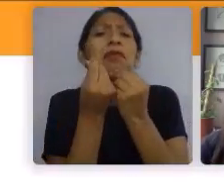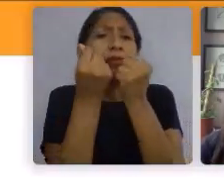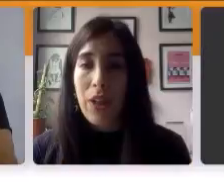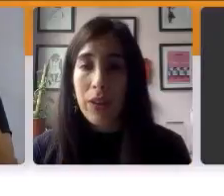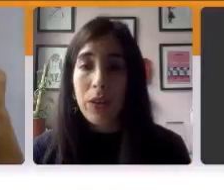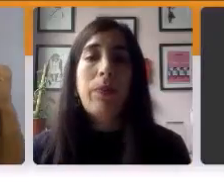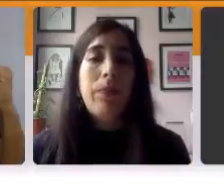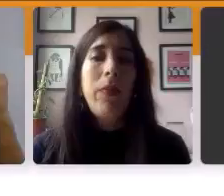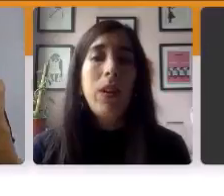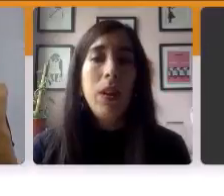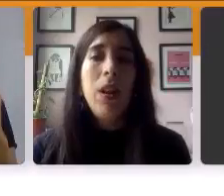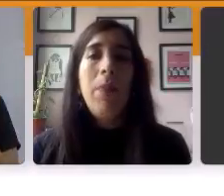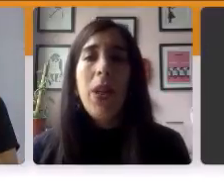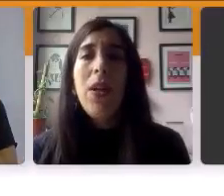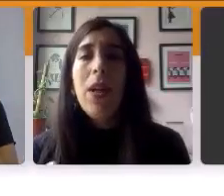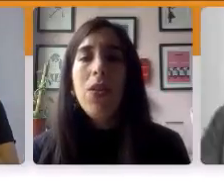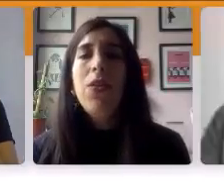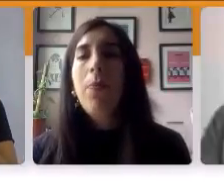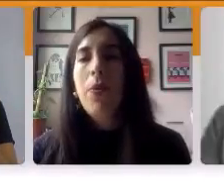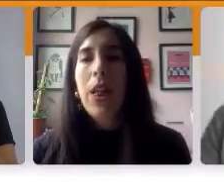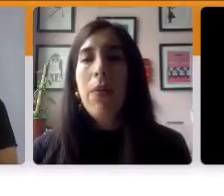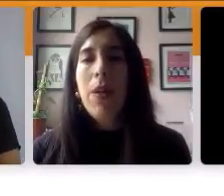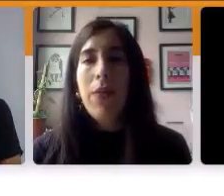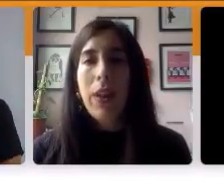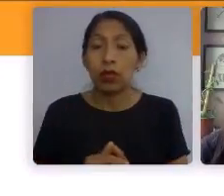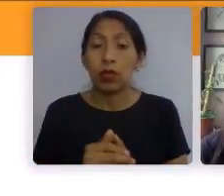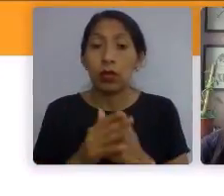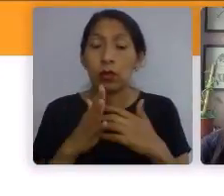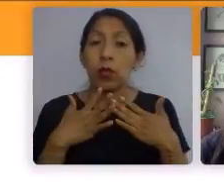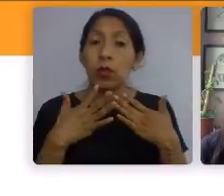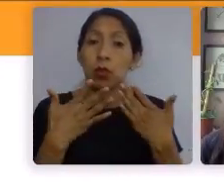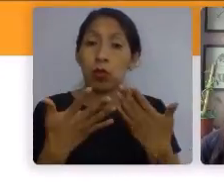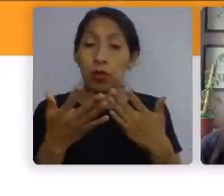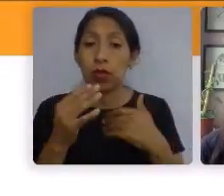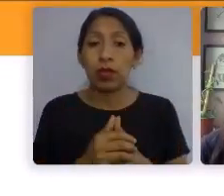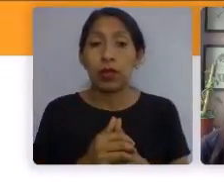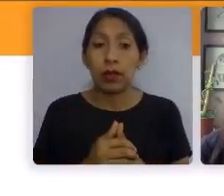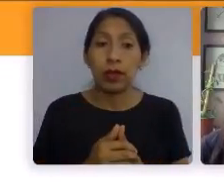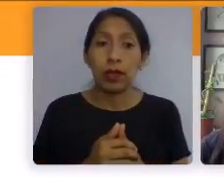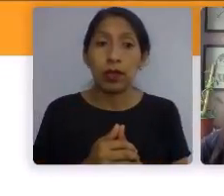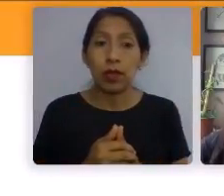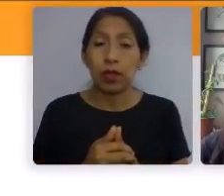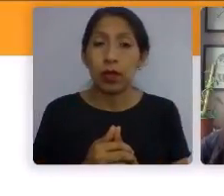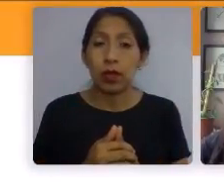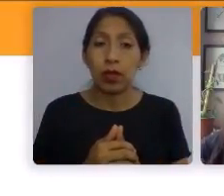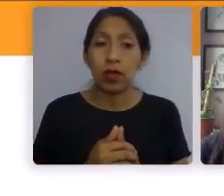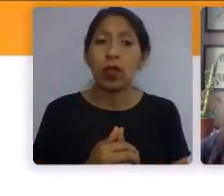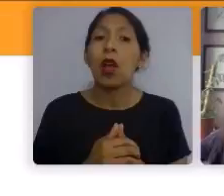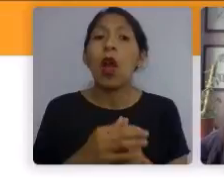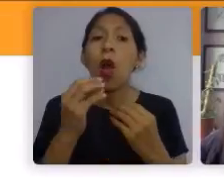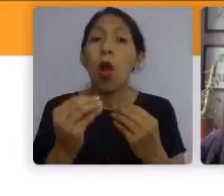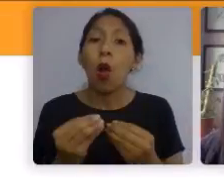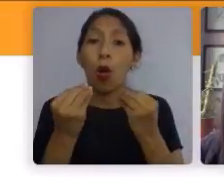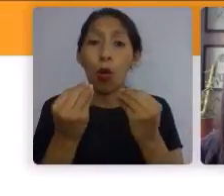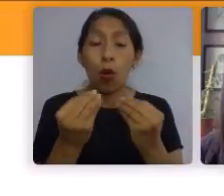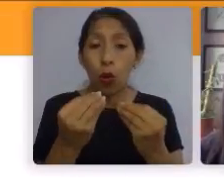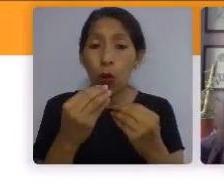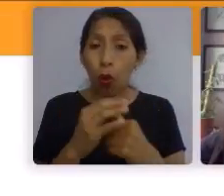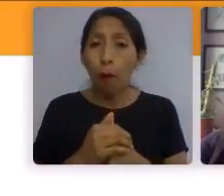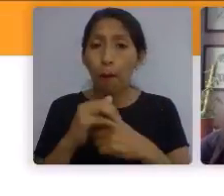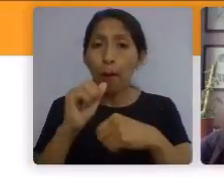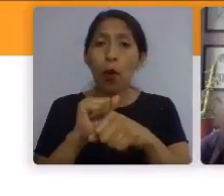que es en 2 años. Pero ello se podría haber afectado también un poco por cómo la pandemia pueda